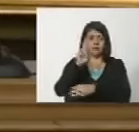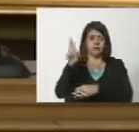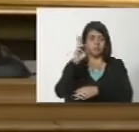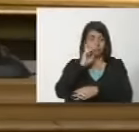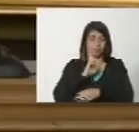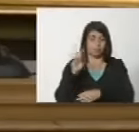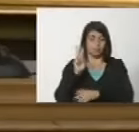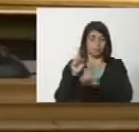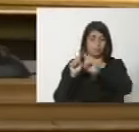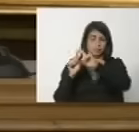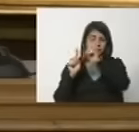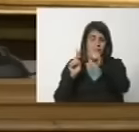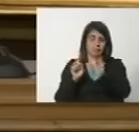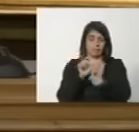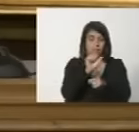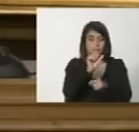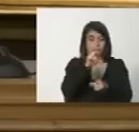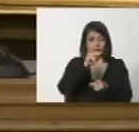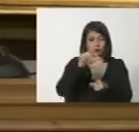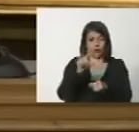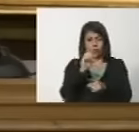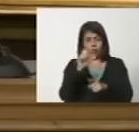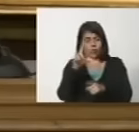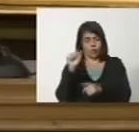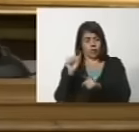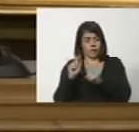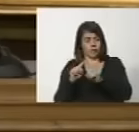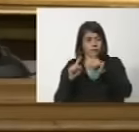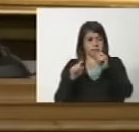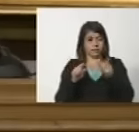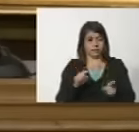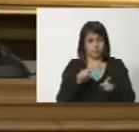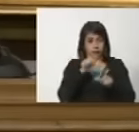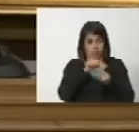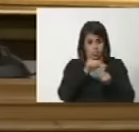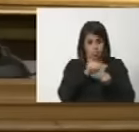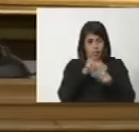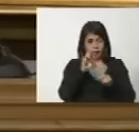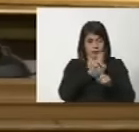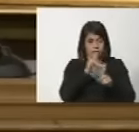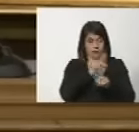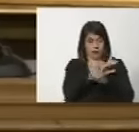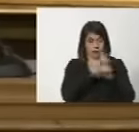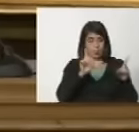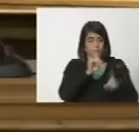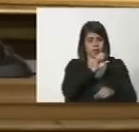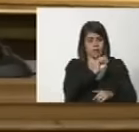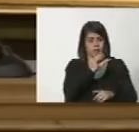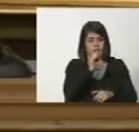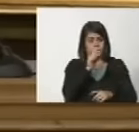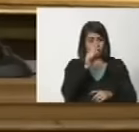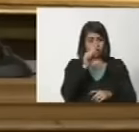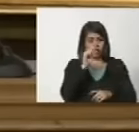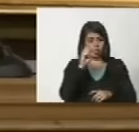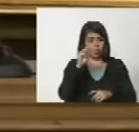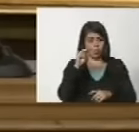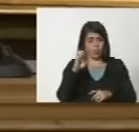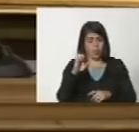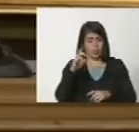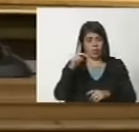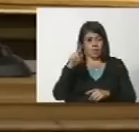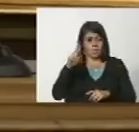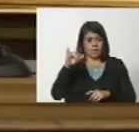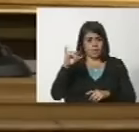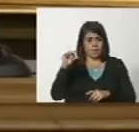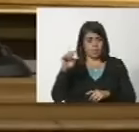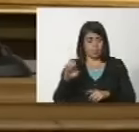República Bolivariana de Venezuela ante la República de Angola, concurrente ante la República Democrática de Santo Tomé y Príncipe y